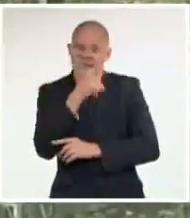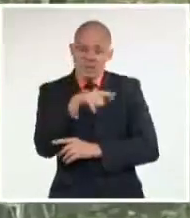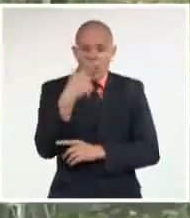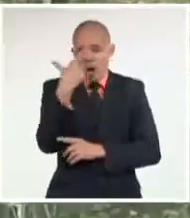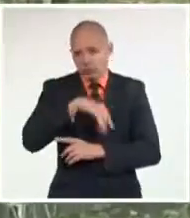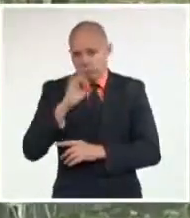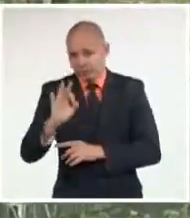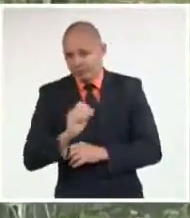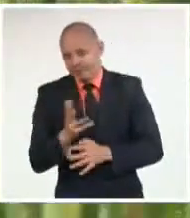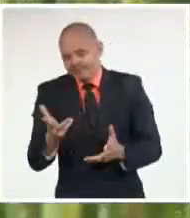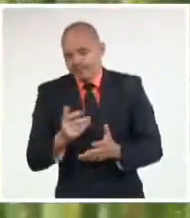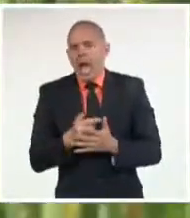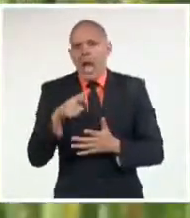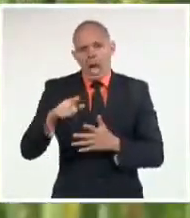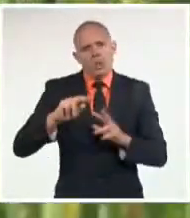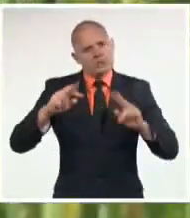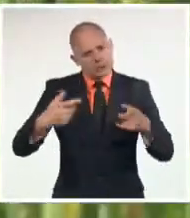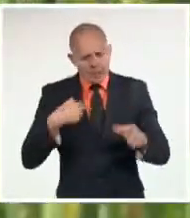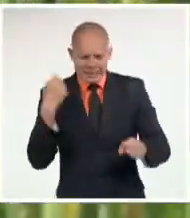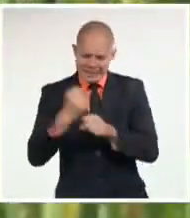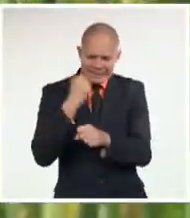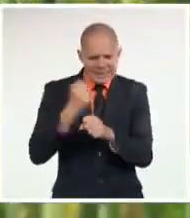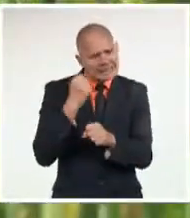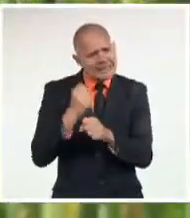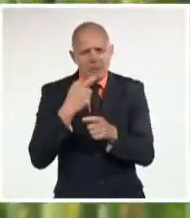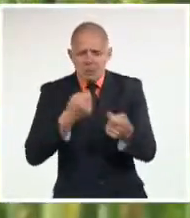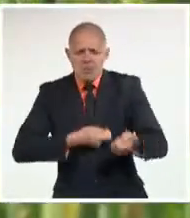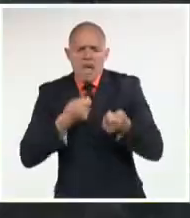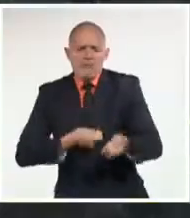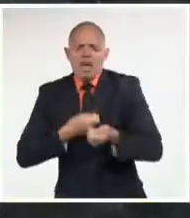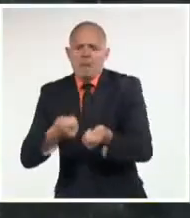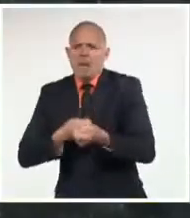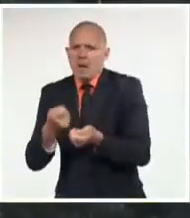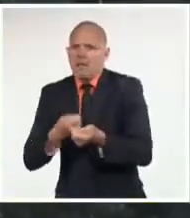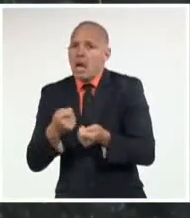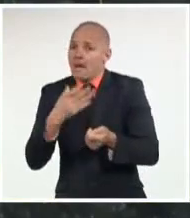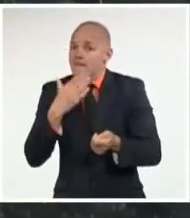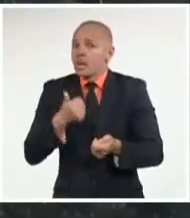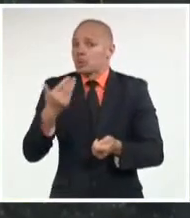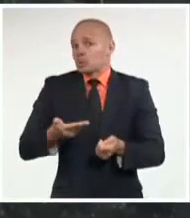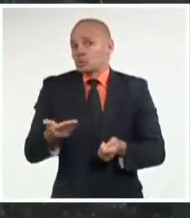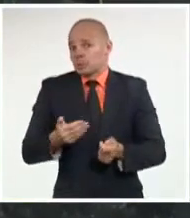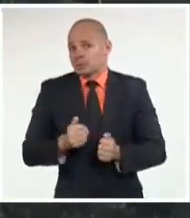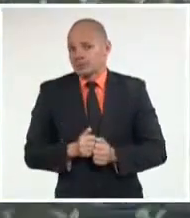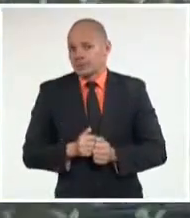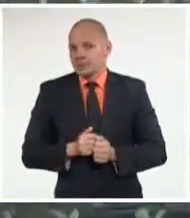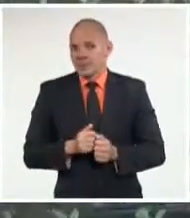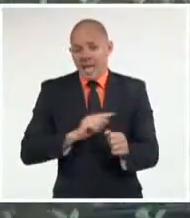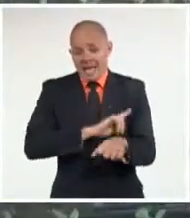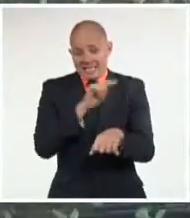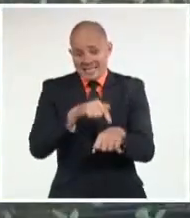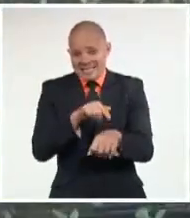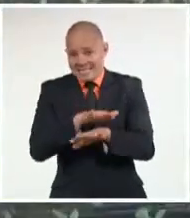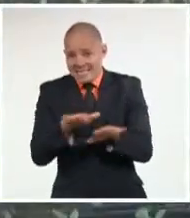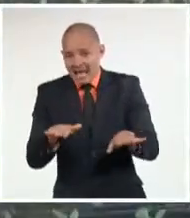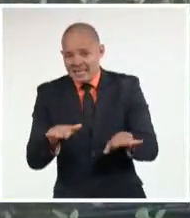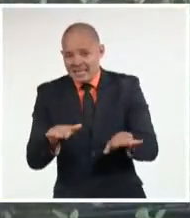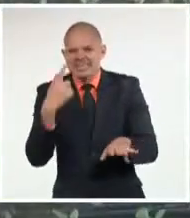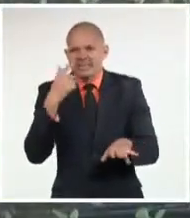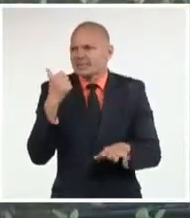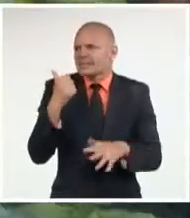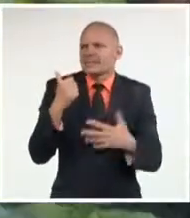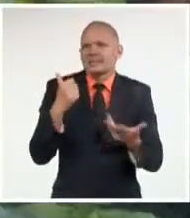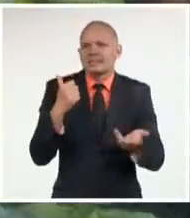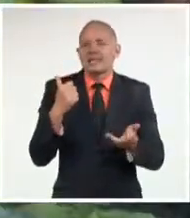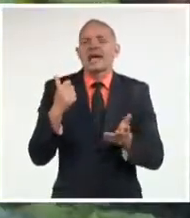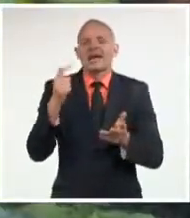redoblaron esfuerzos para resarcir los daños en el menor tiempo posible. De ahí que en la instalación de este tipo, denominada el